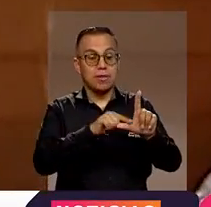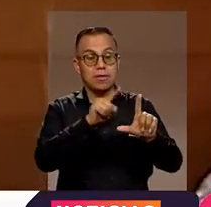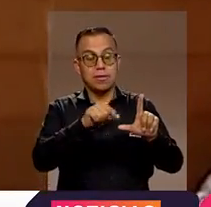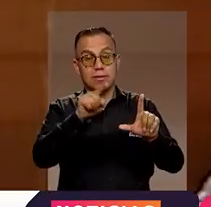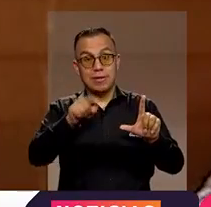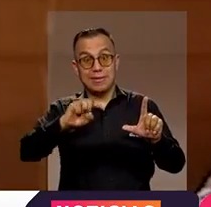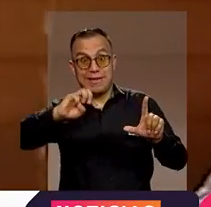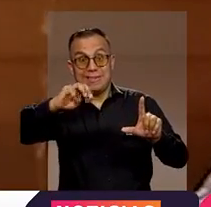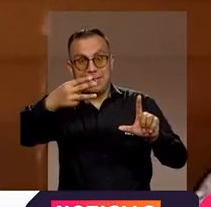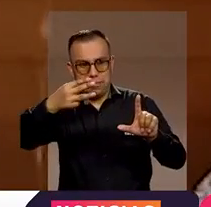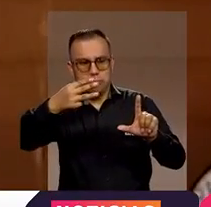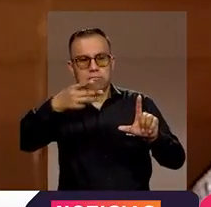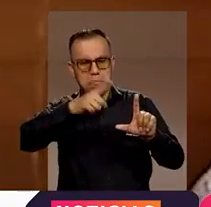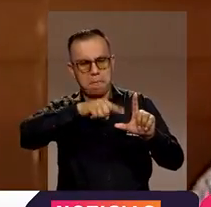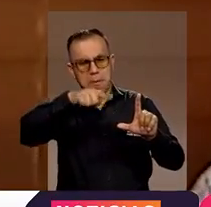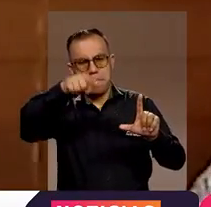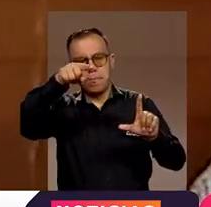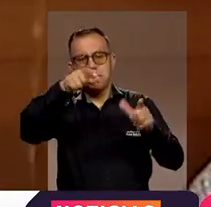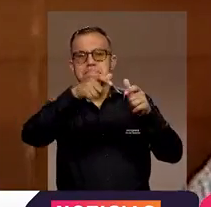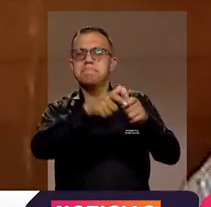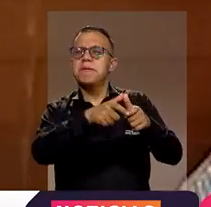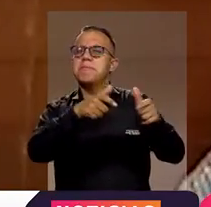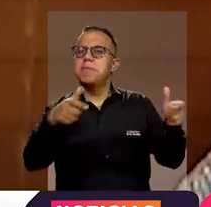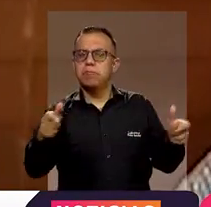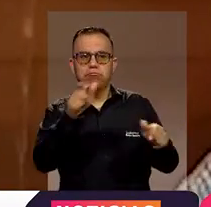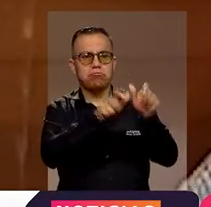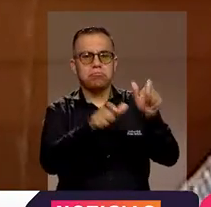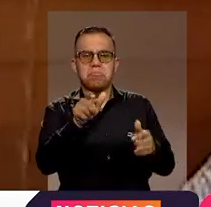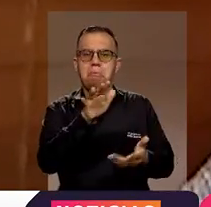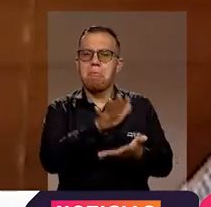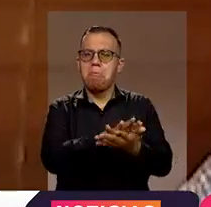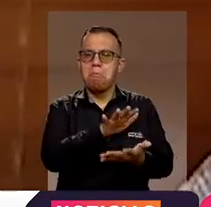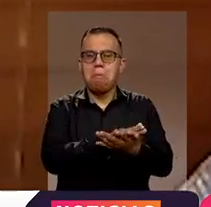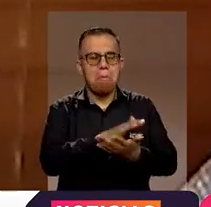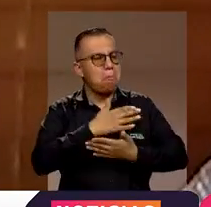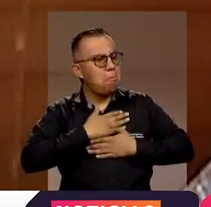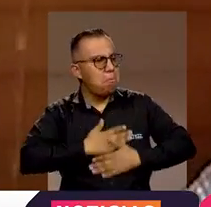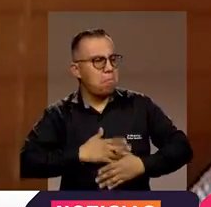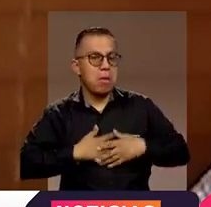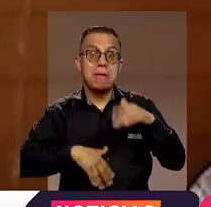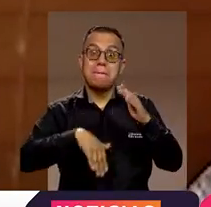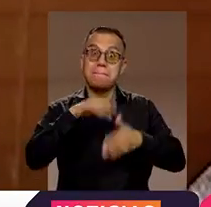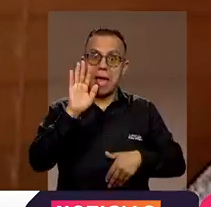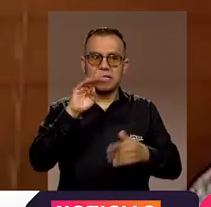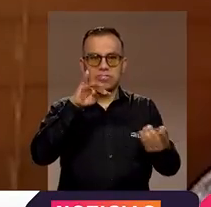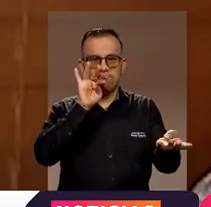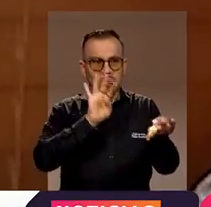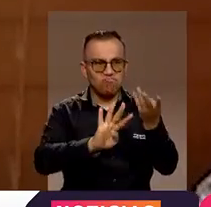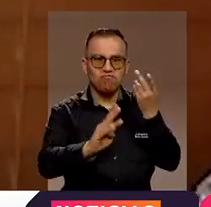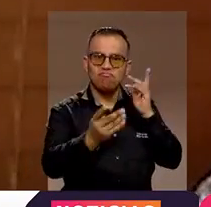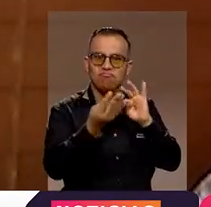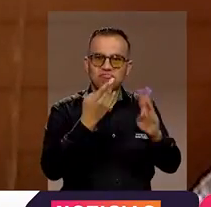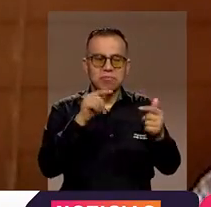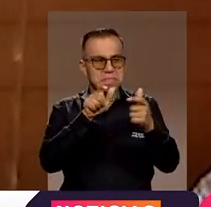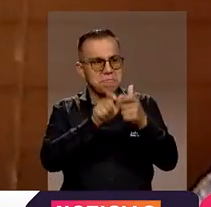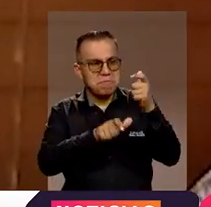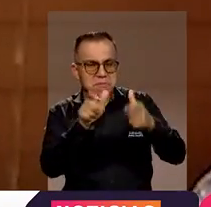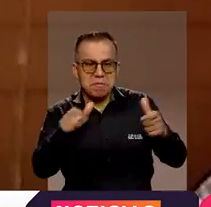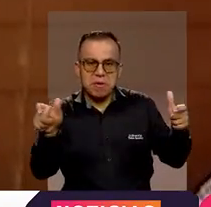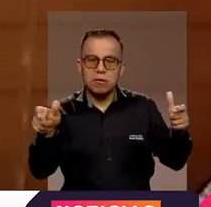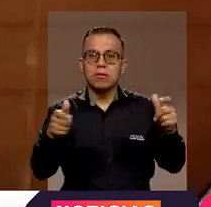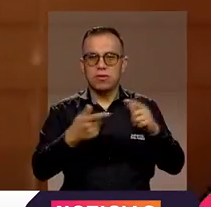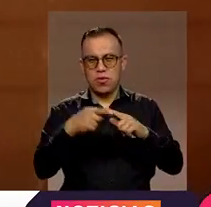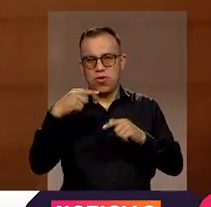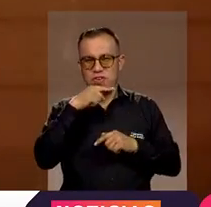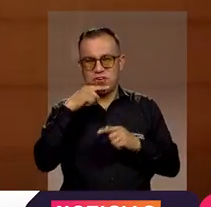que observamos es un aumento de personas relajadas, con mayor movilidad, desplazamientos masivos en los